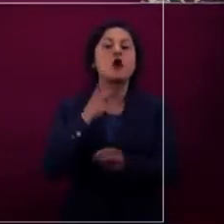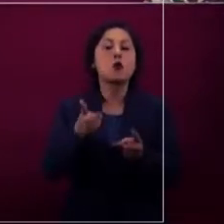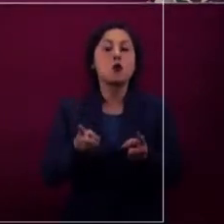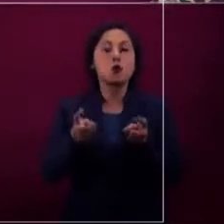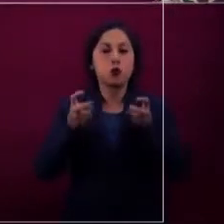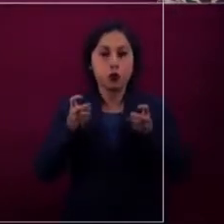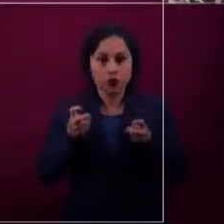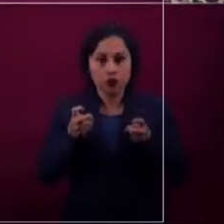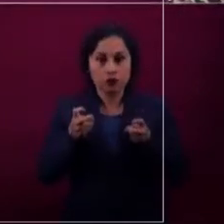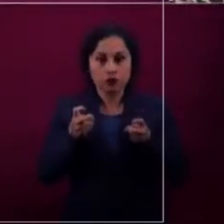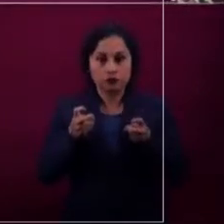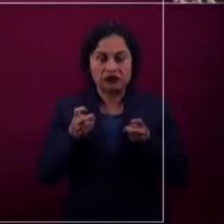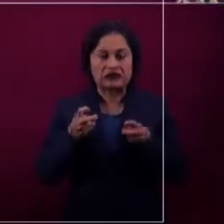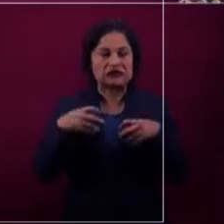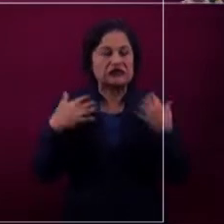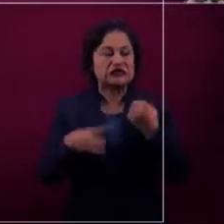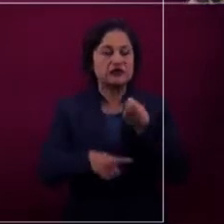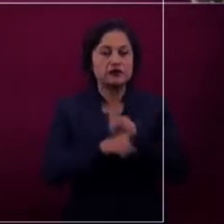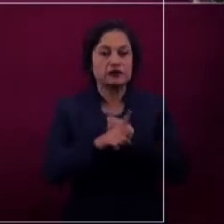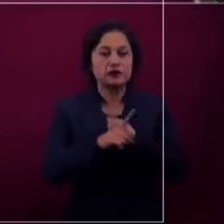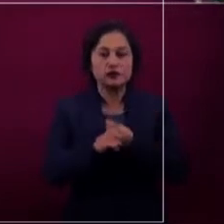y de inmediato, ¿no?,